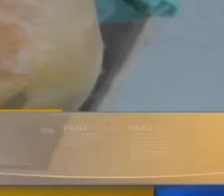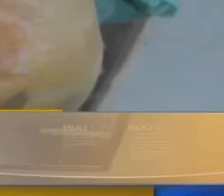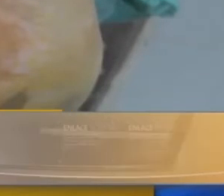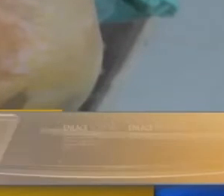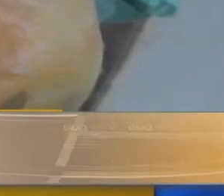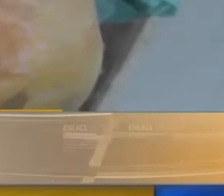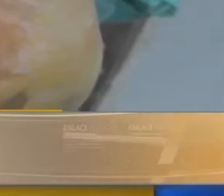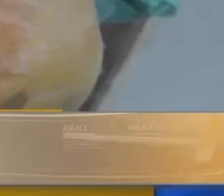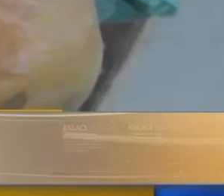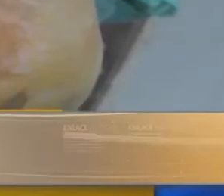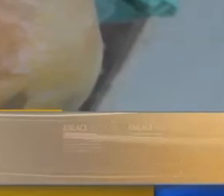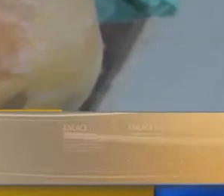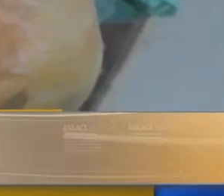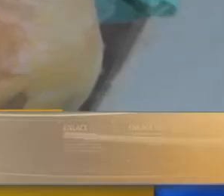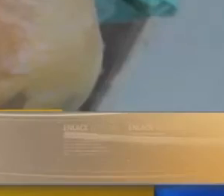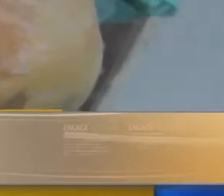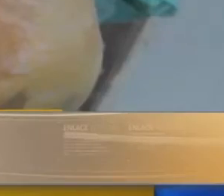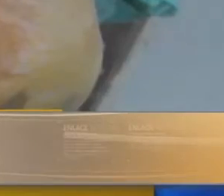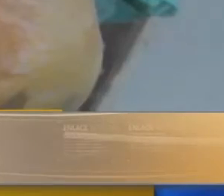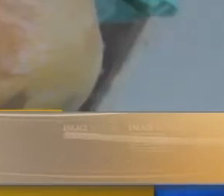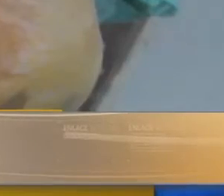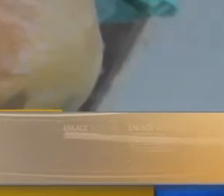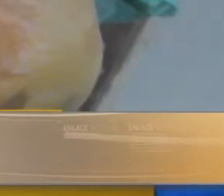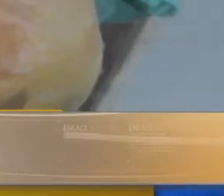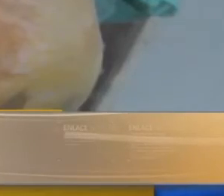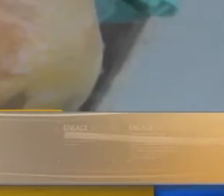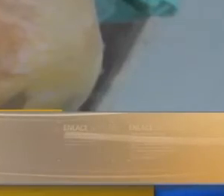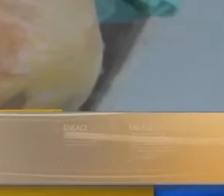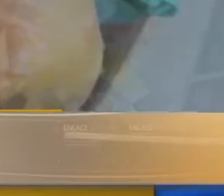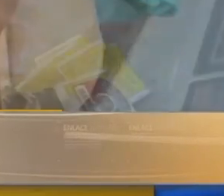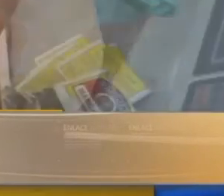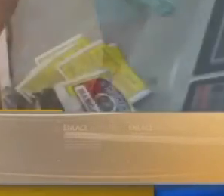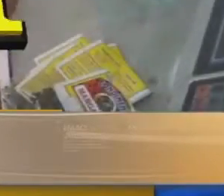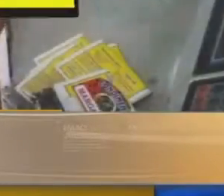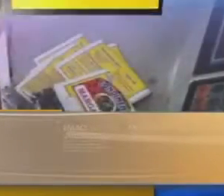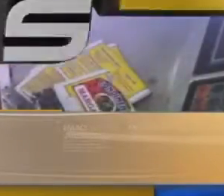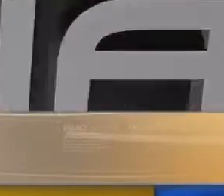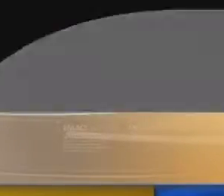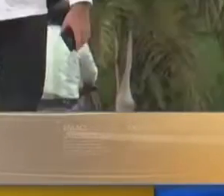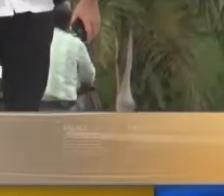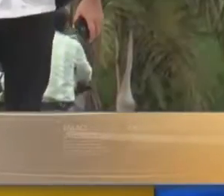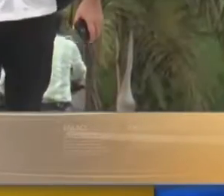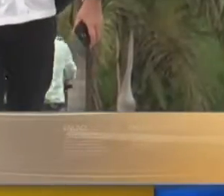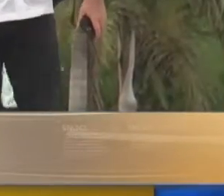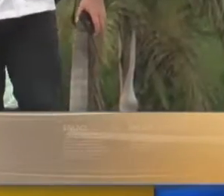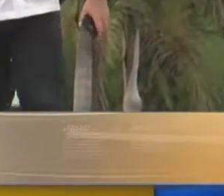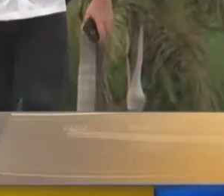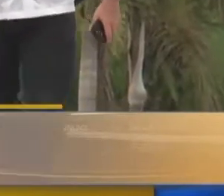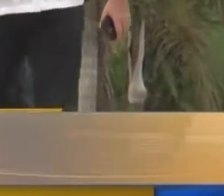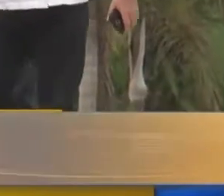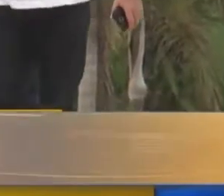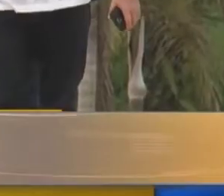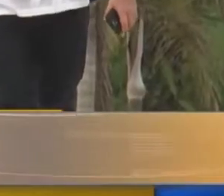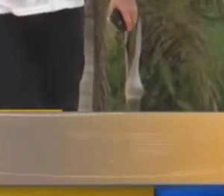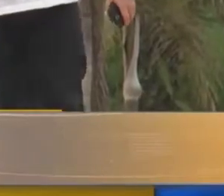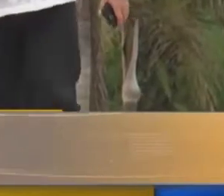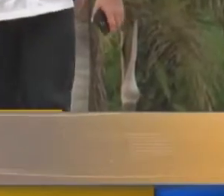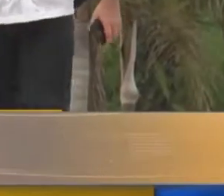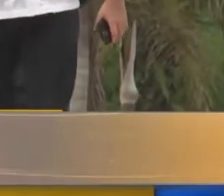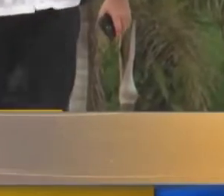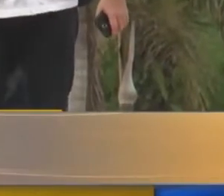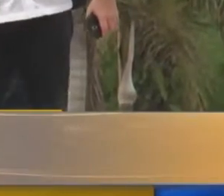ciudad. Varios han sido los decomisos por no cumplir con normas higiénico-sanitarias para su comercialización. La ex senadora Piedad Córdoba recobró hoy todos